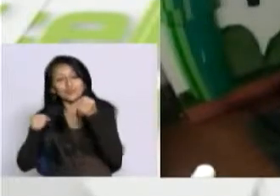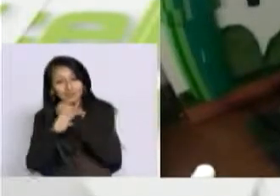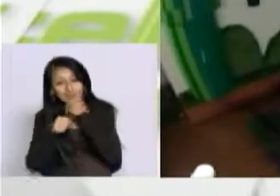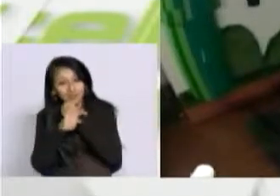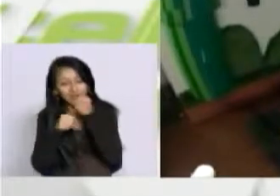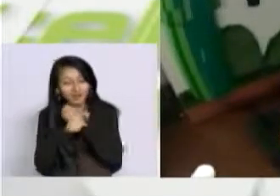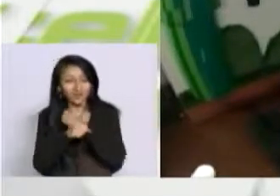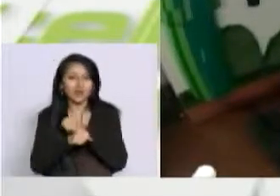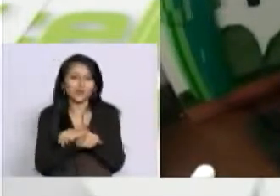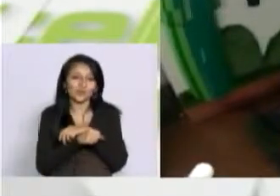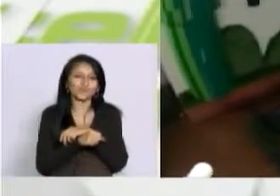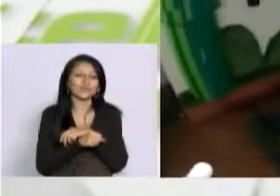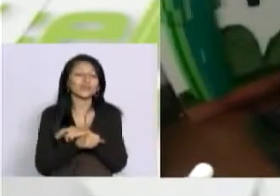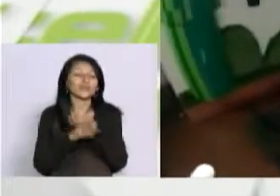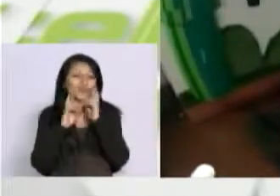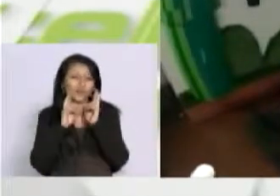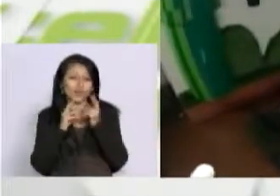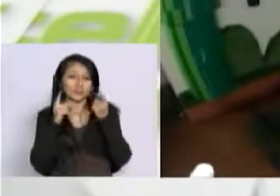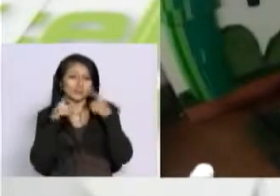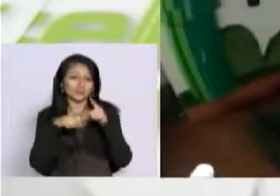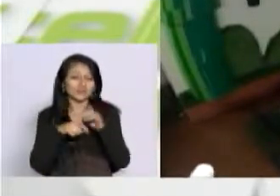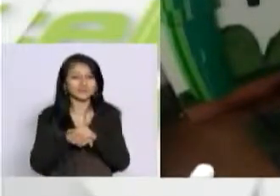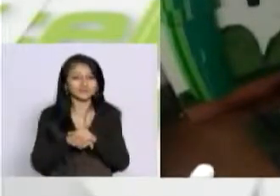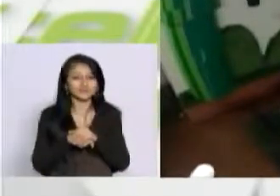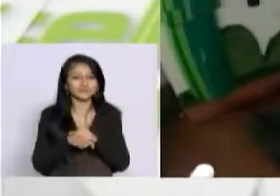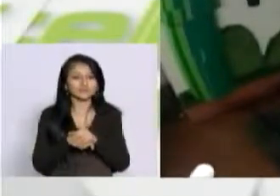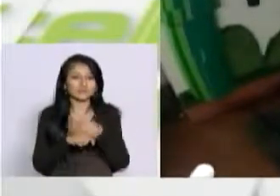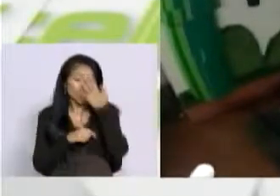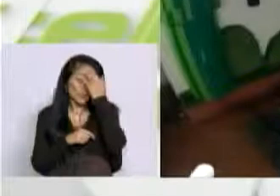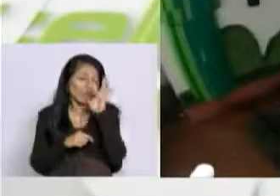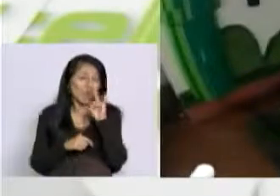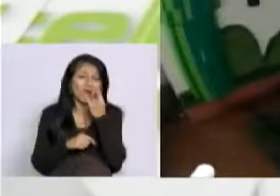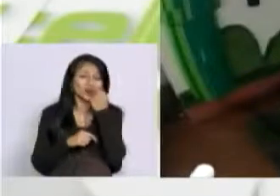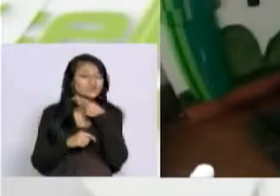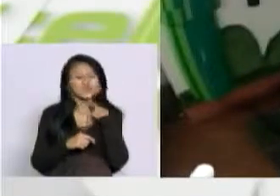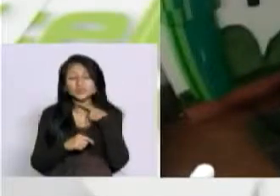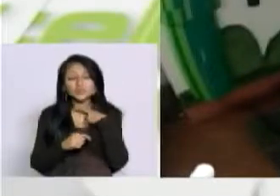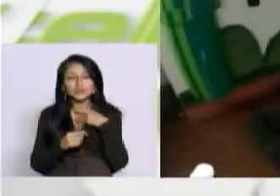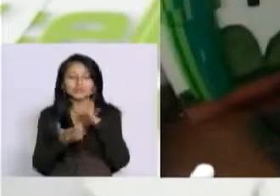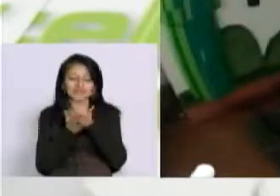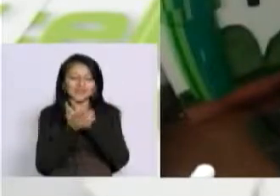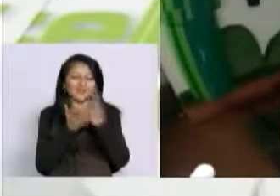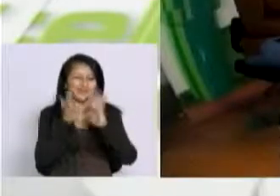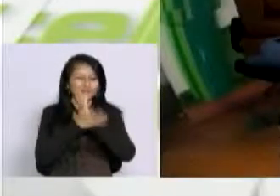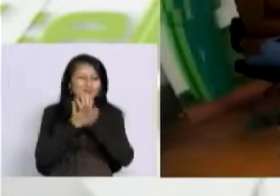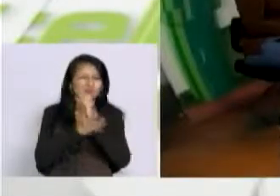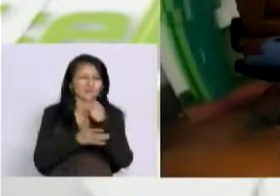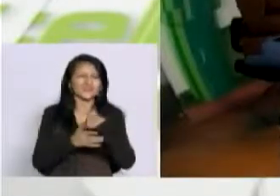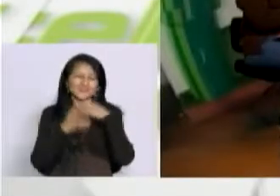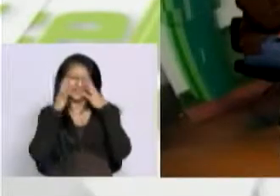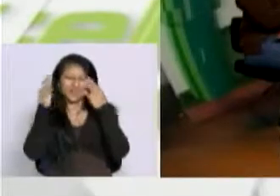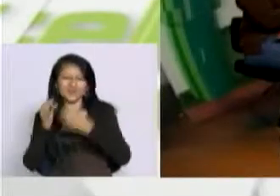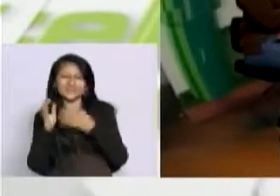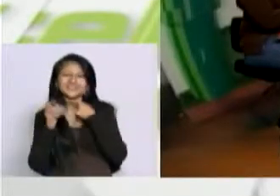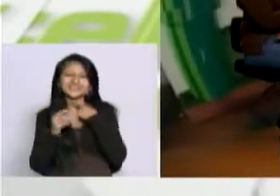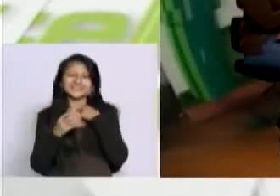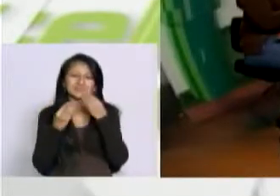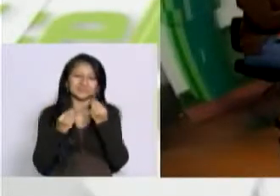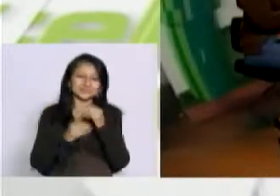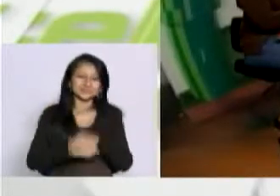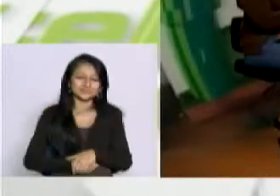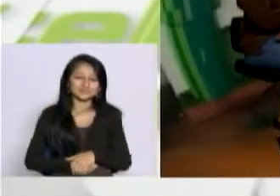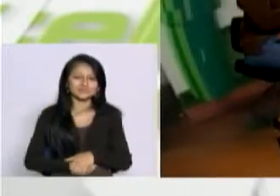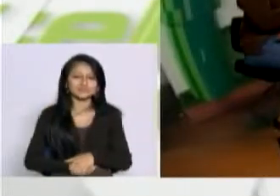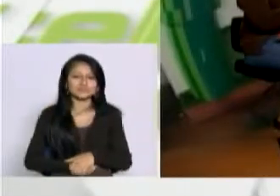ustedes, y definitivamente, pues si hay algo que no les parece, pues que nos escriban, pero yo sé que les va a gustar mucho. Continuamos con el mismo